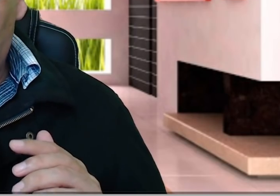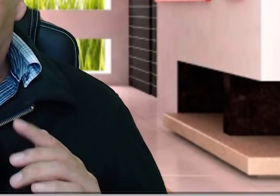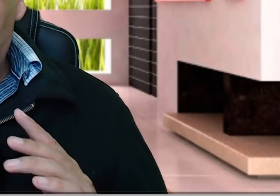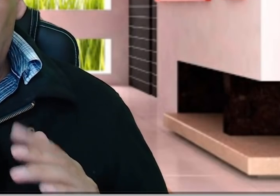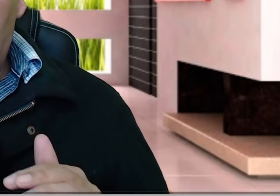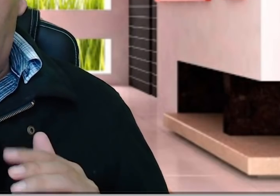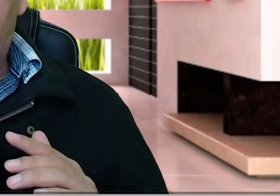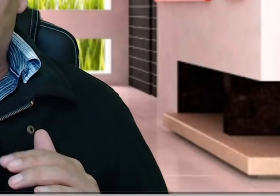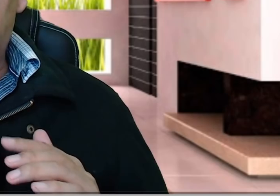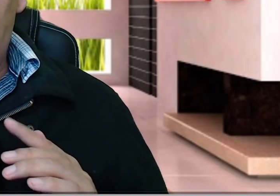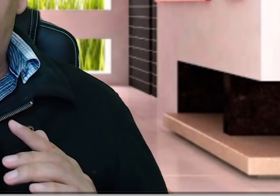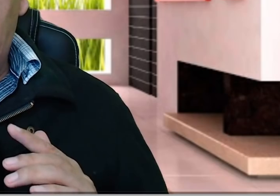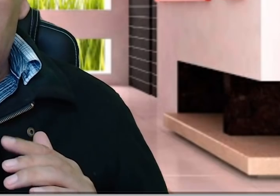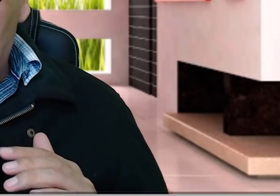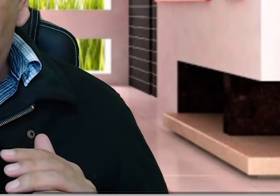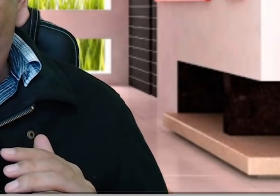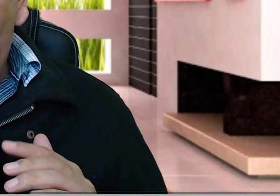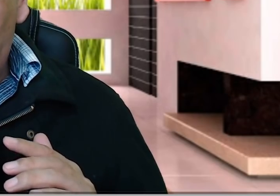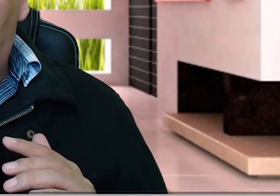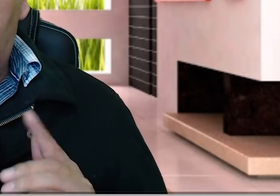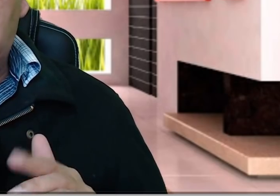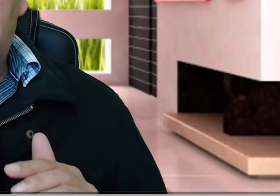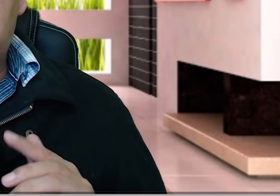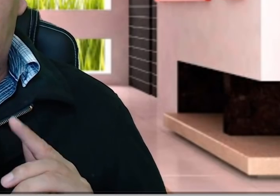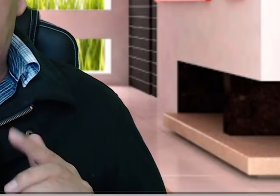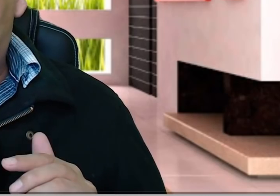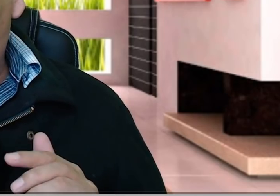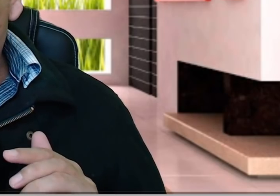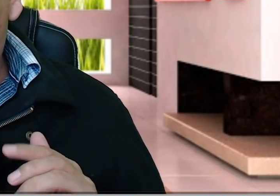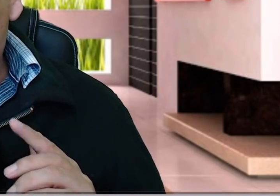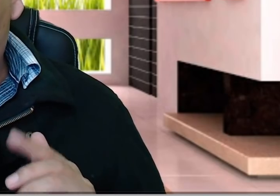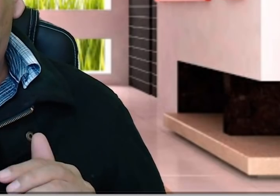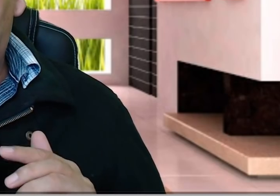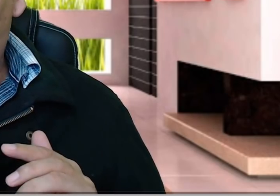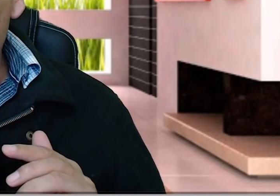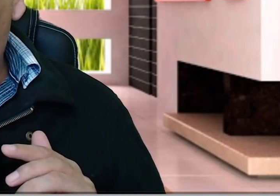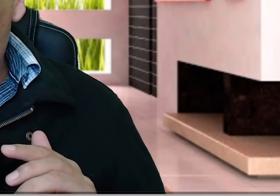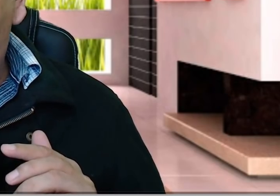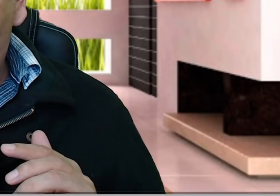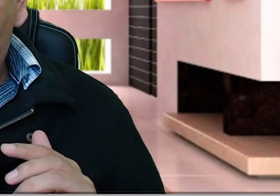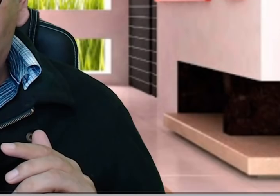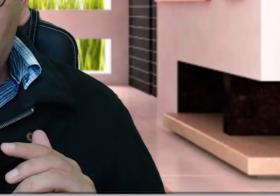Obrador. Amigos y amigas, me despido de esta información. Ya sabes, si te gusta, suscríbete a